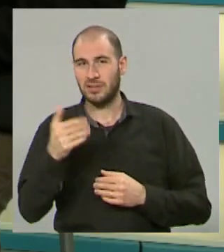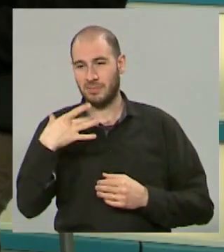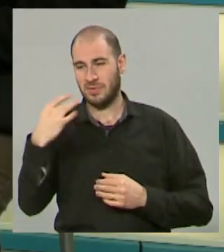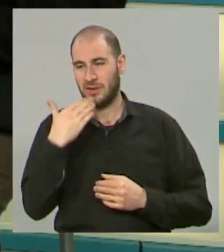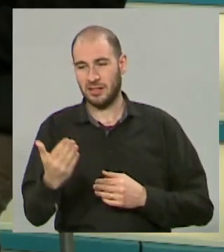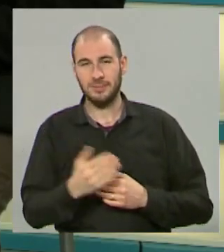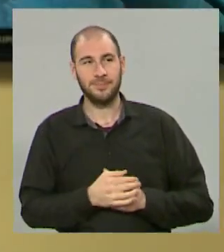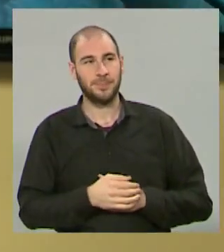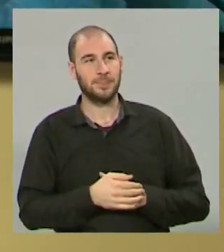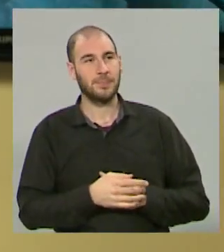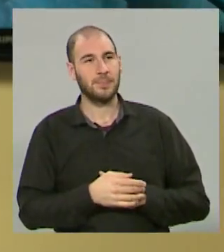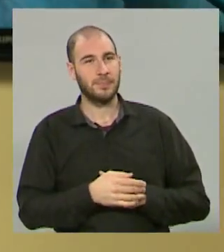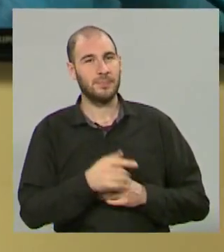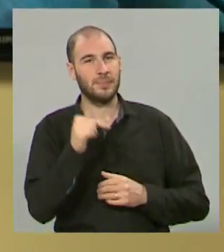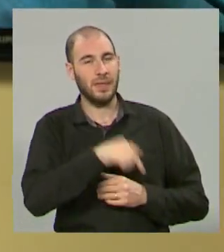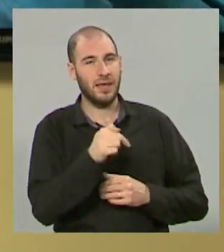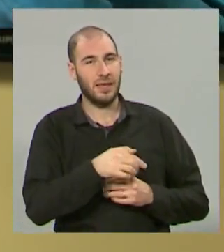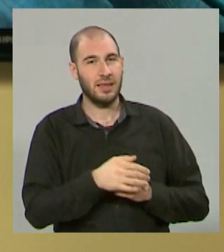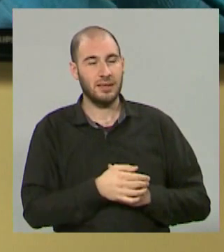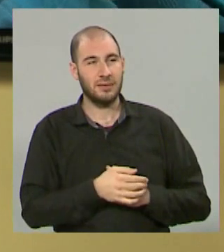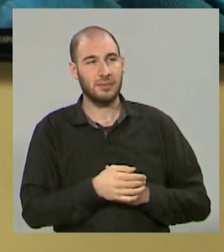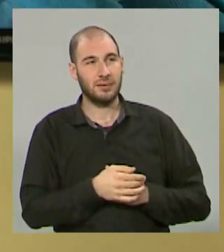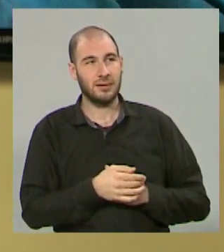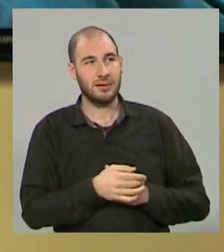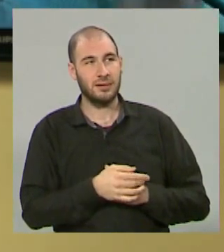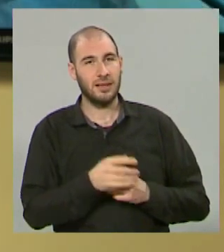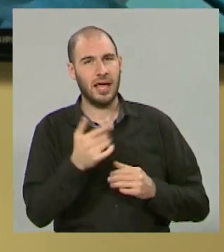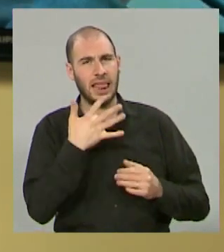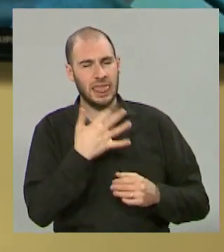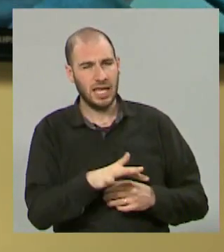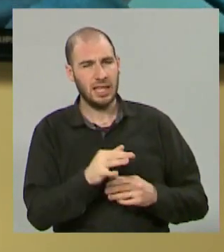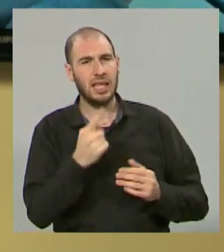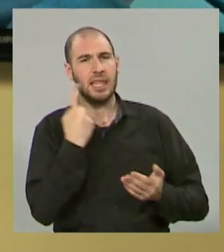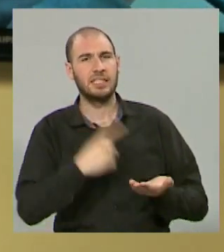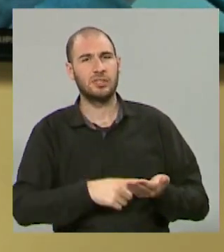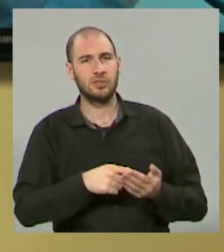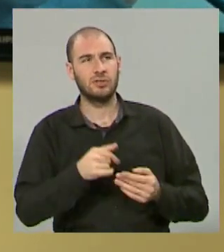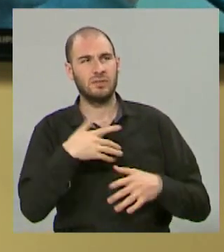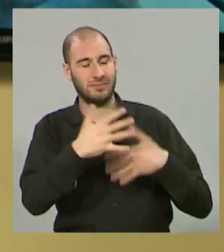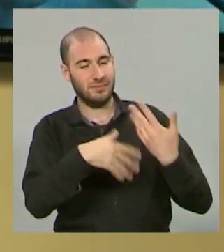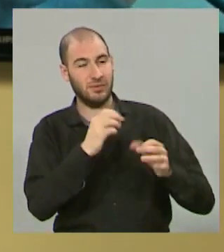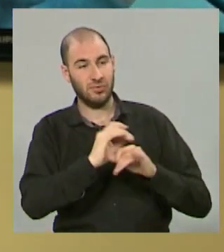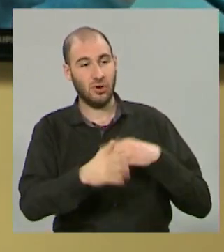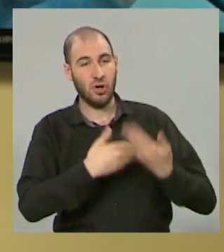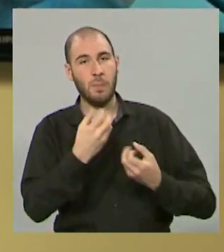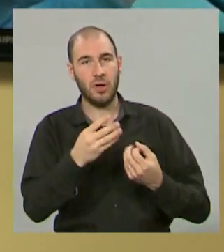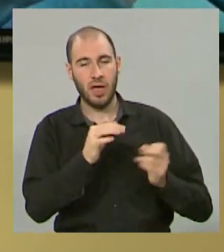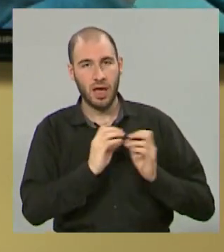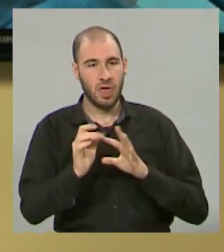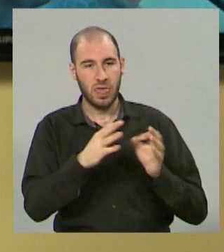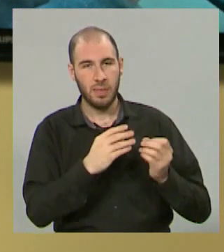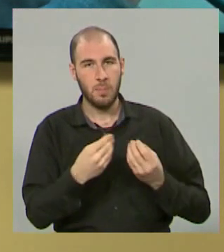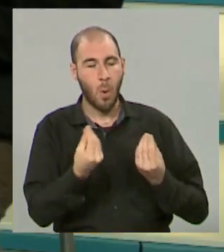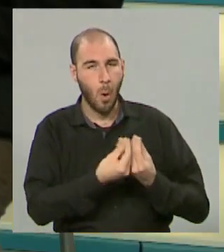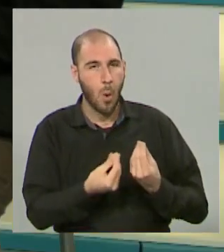por la invitación. Bien, bueno, la idea era un poco tratar de entender este fallo, desenredarlo un poco, porque ha generado obviamente